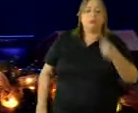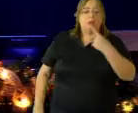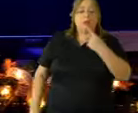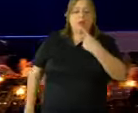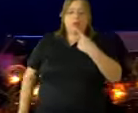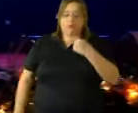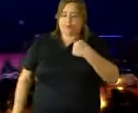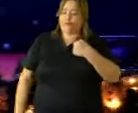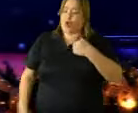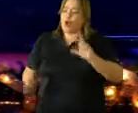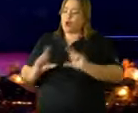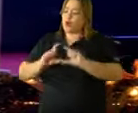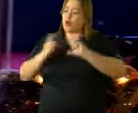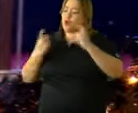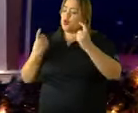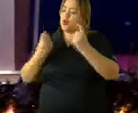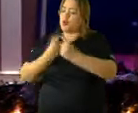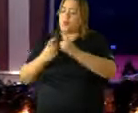allá.